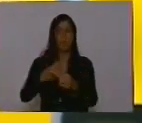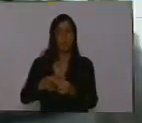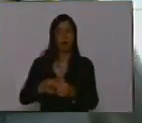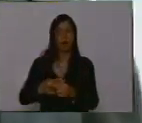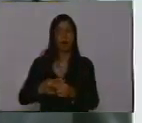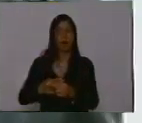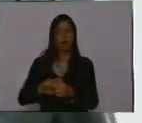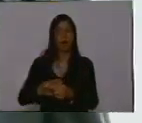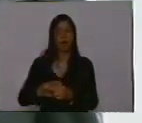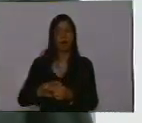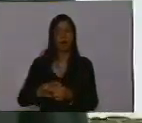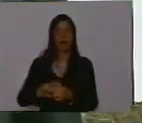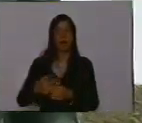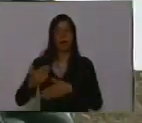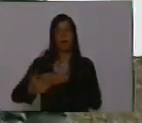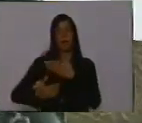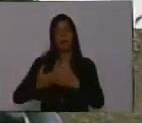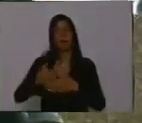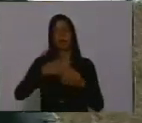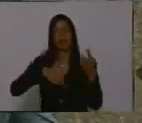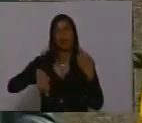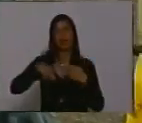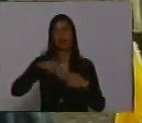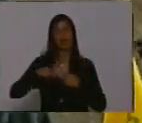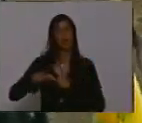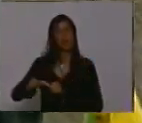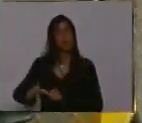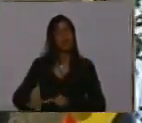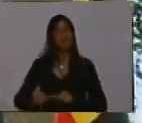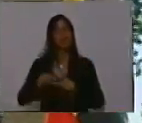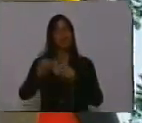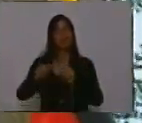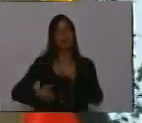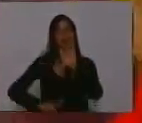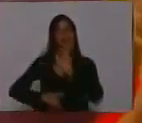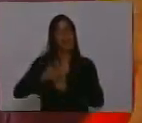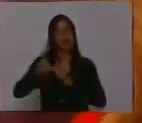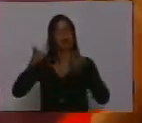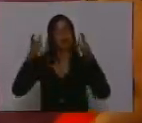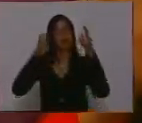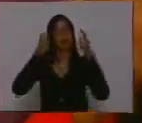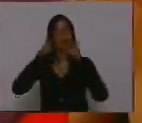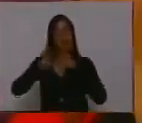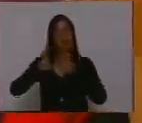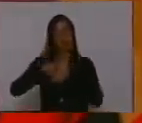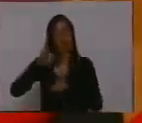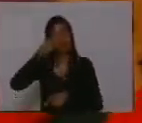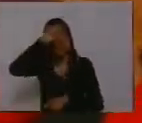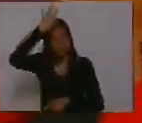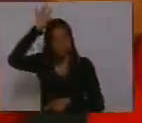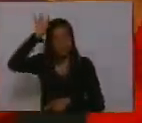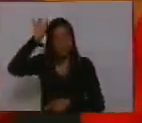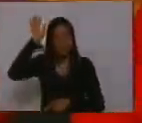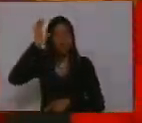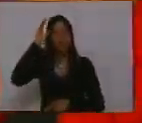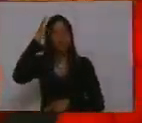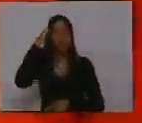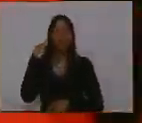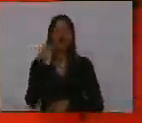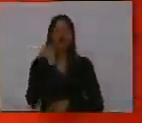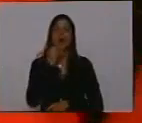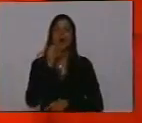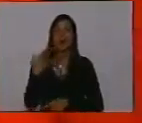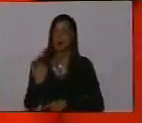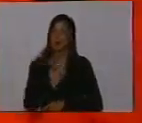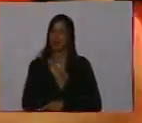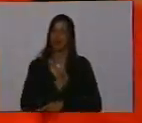que nuestro proceso revolucionario sea irreversible, como el gigante Robert lo pedía y como hoy lo